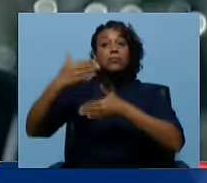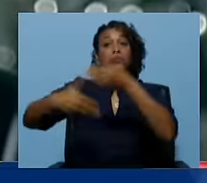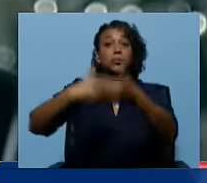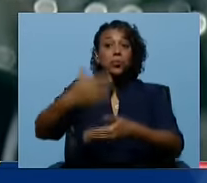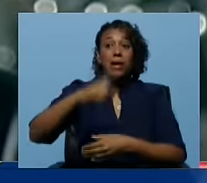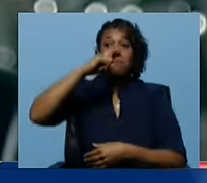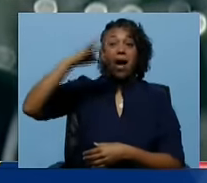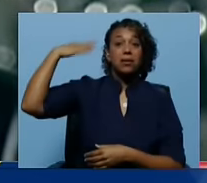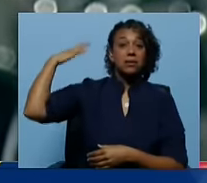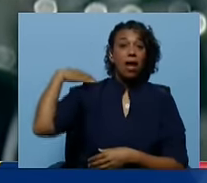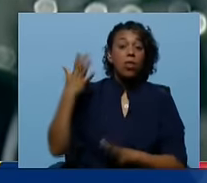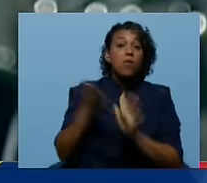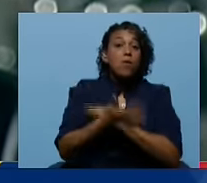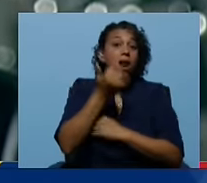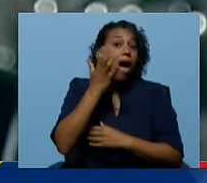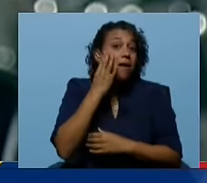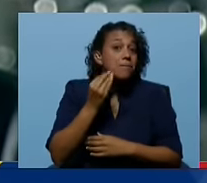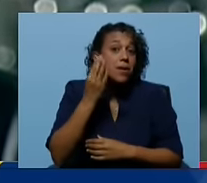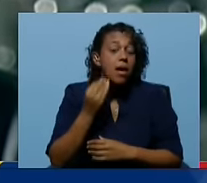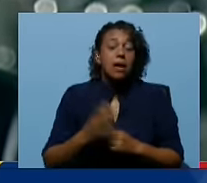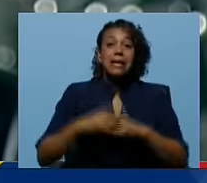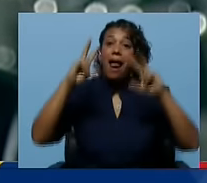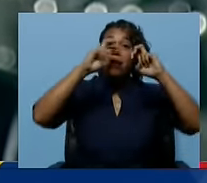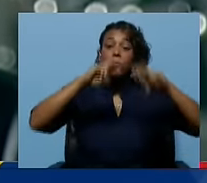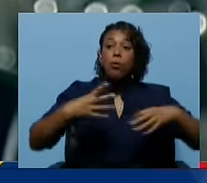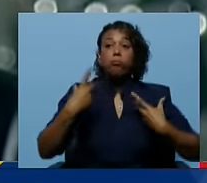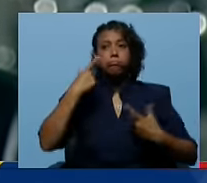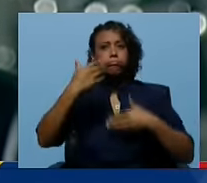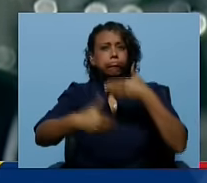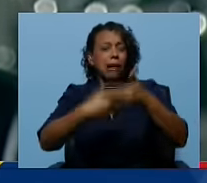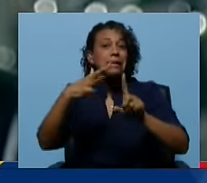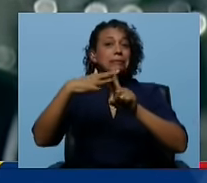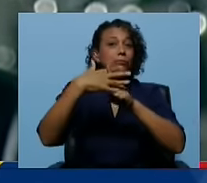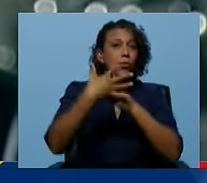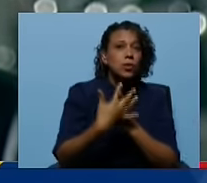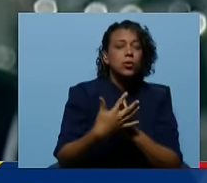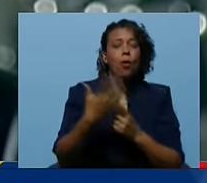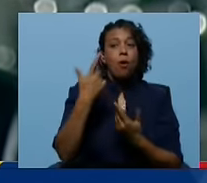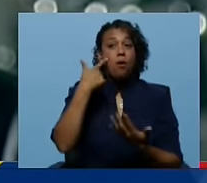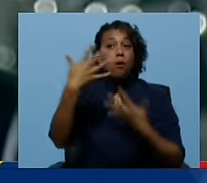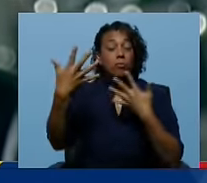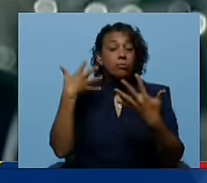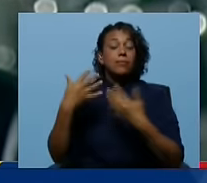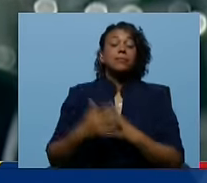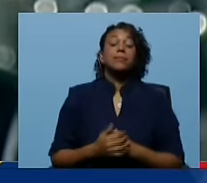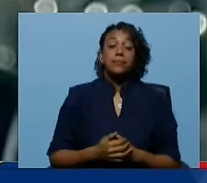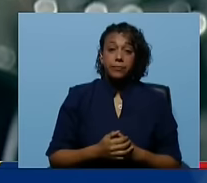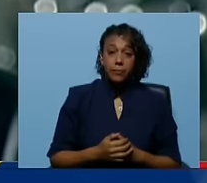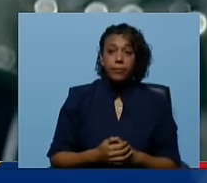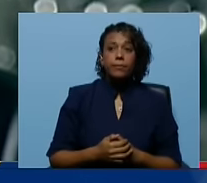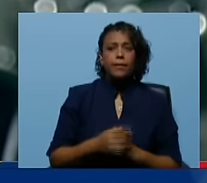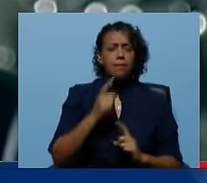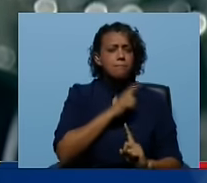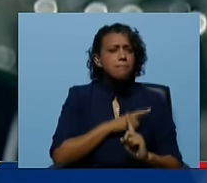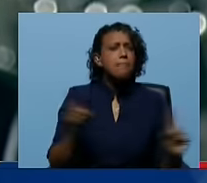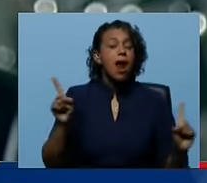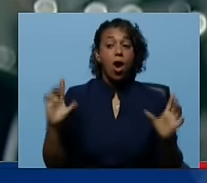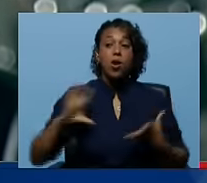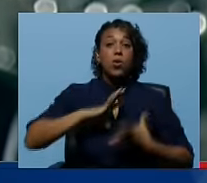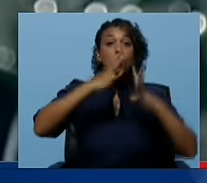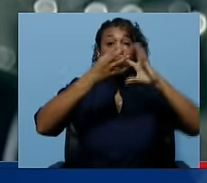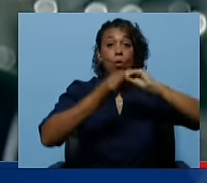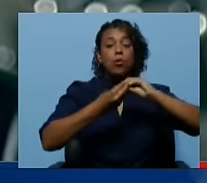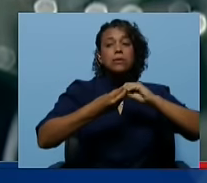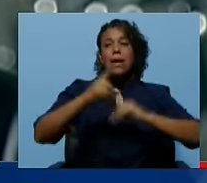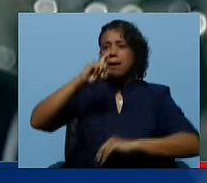pasado que llevamos, el análisis y la preocurrencia que han acaecido anteriormente. Pero en conclusión, mi